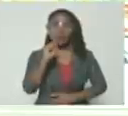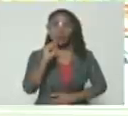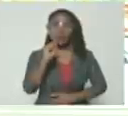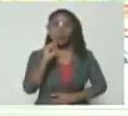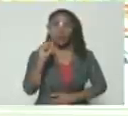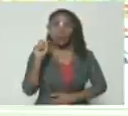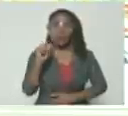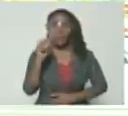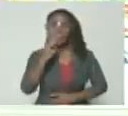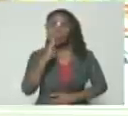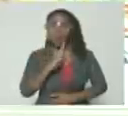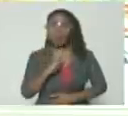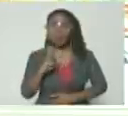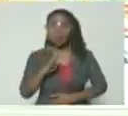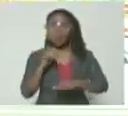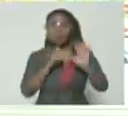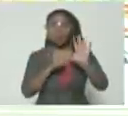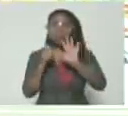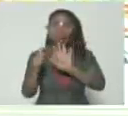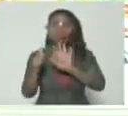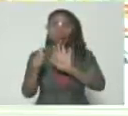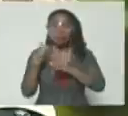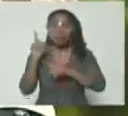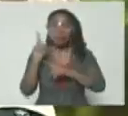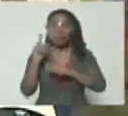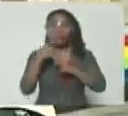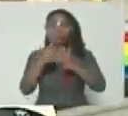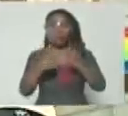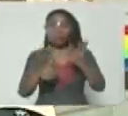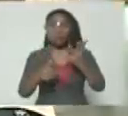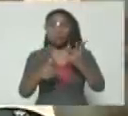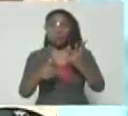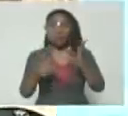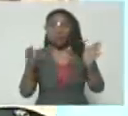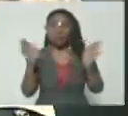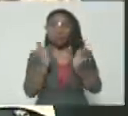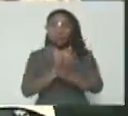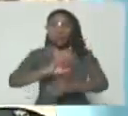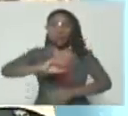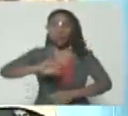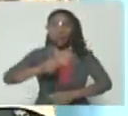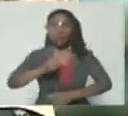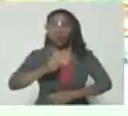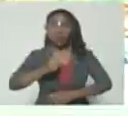Bahía 66% de la Bahía de Patanemo. San Juan,